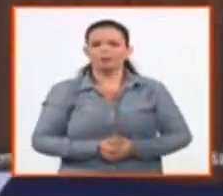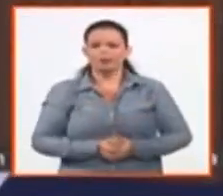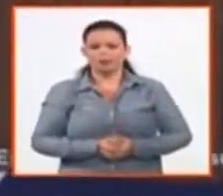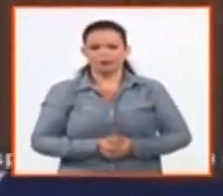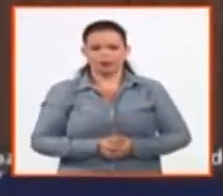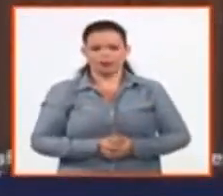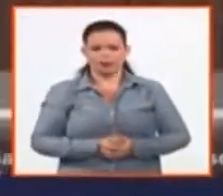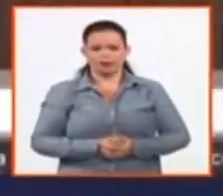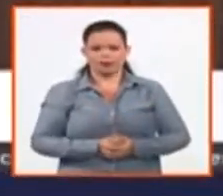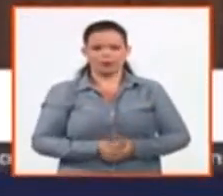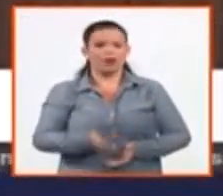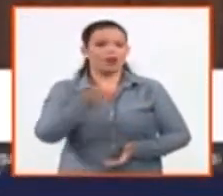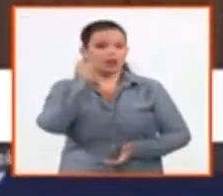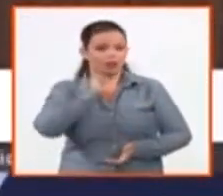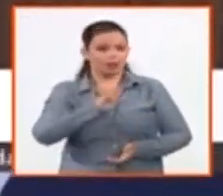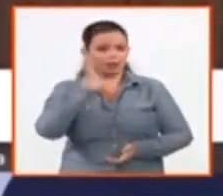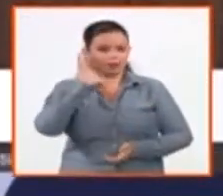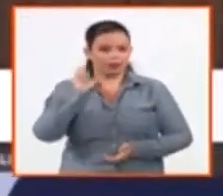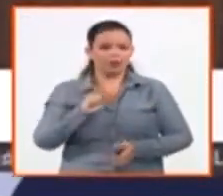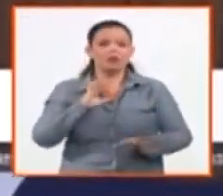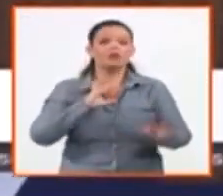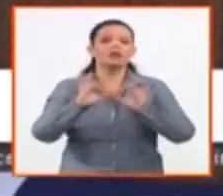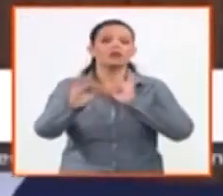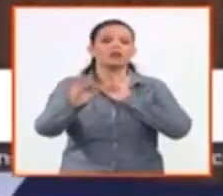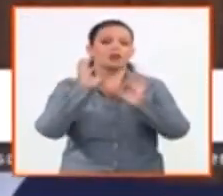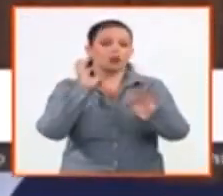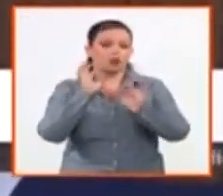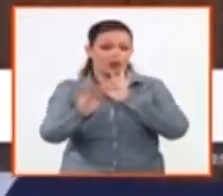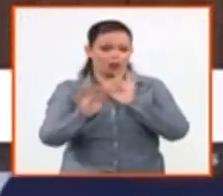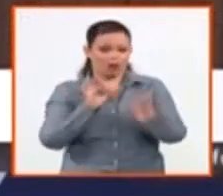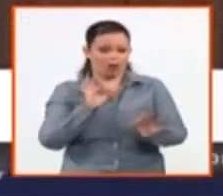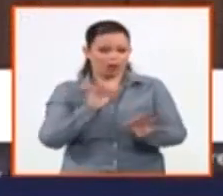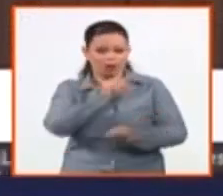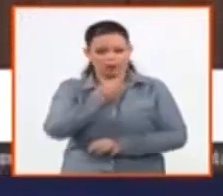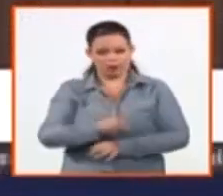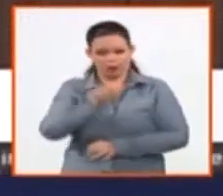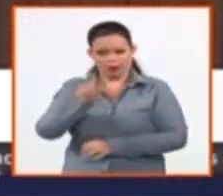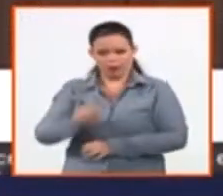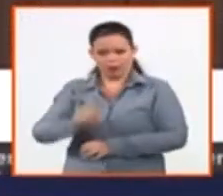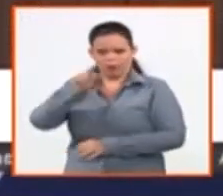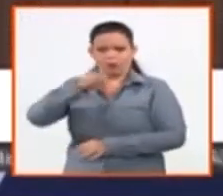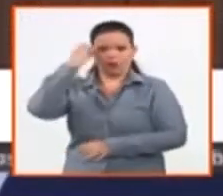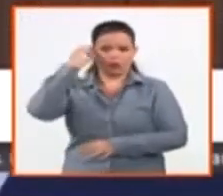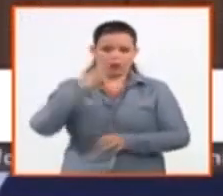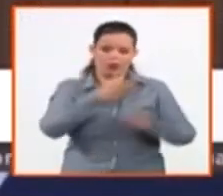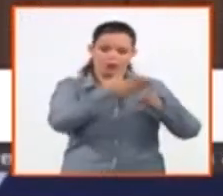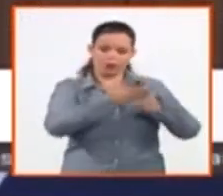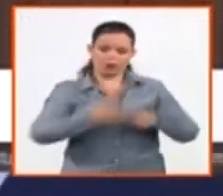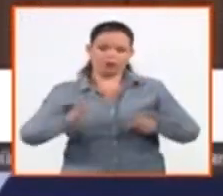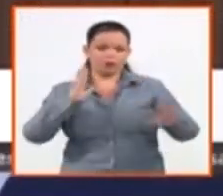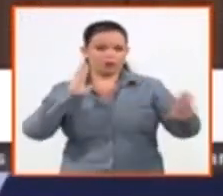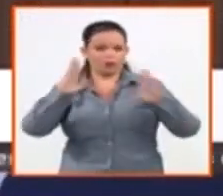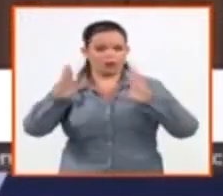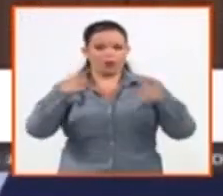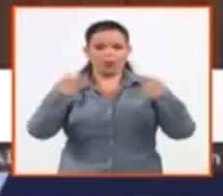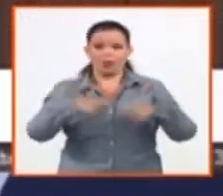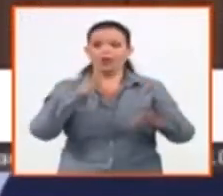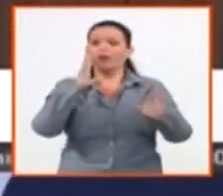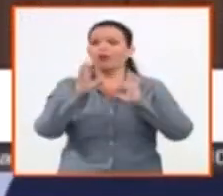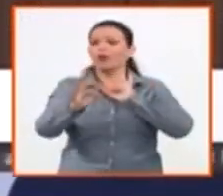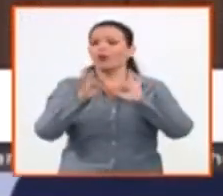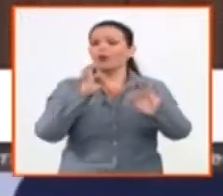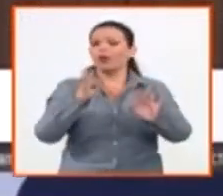También tenemos en cuenta la seguridad de los ciudadanos. A lo largo del proceso debemos salvaguardar plenamente los intereses de